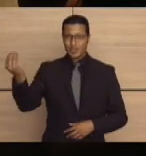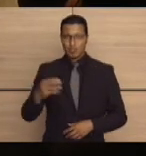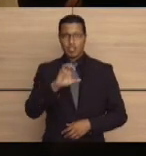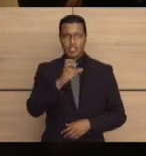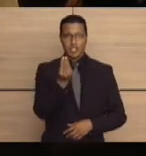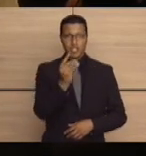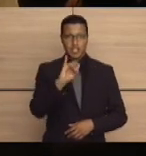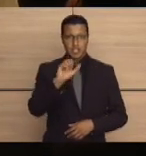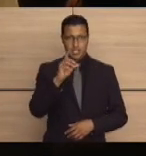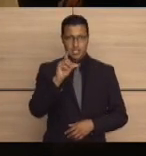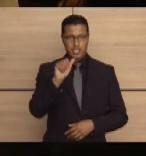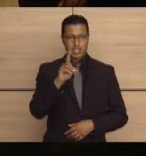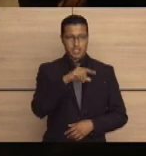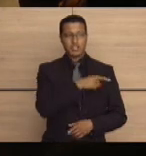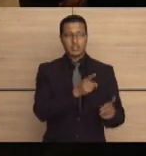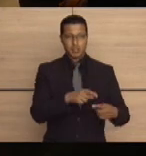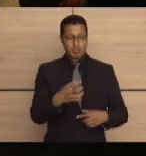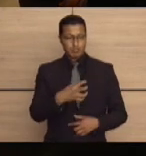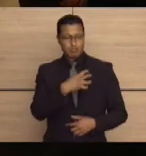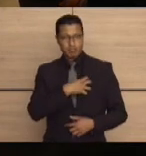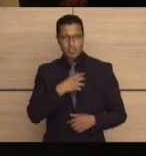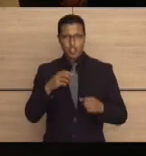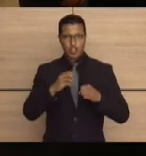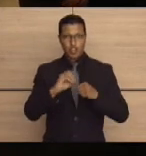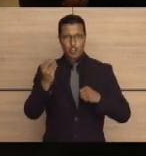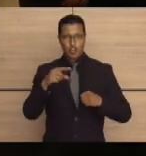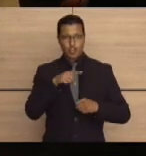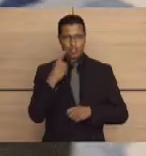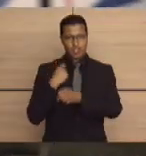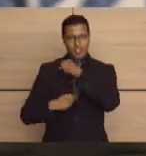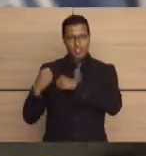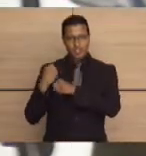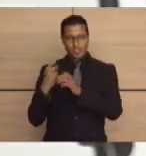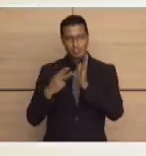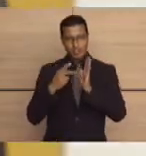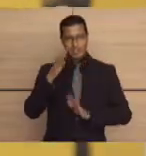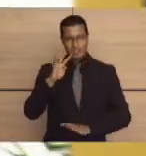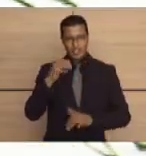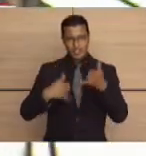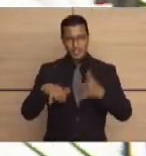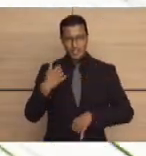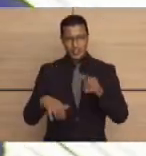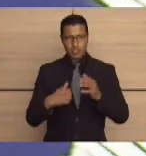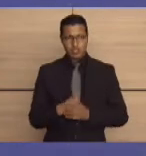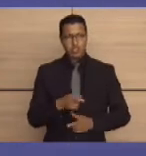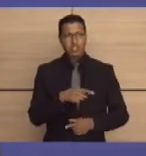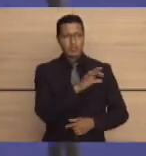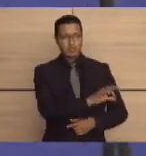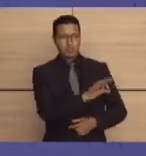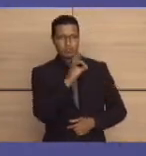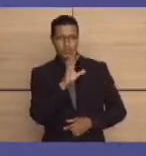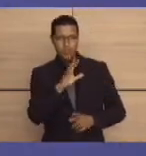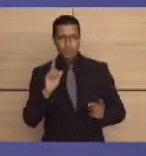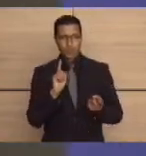Seguros. Ganó la medalla de oro en los Juegos Bolivarianos 2014. Vanessa ha sido speaker en el Women Economic Forum, en el